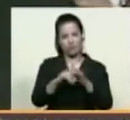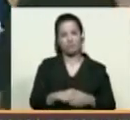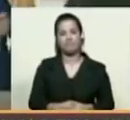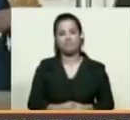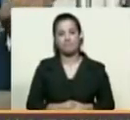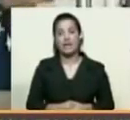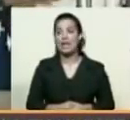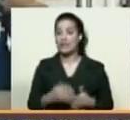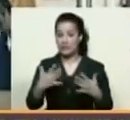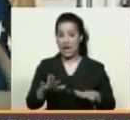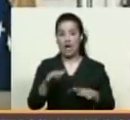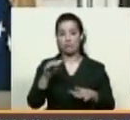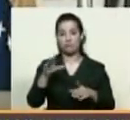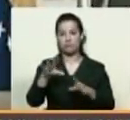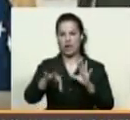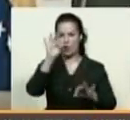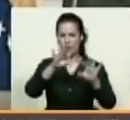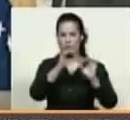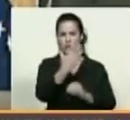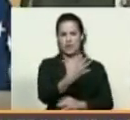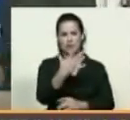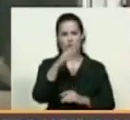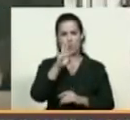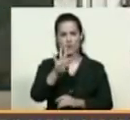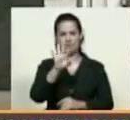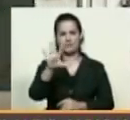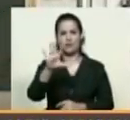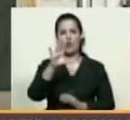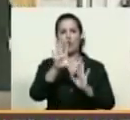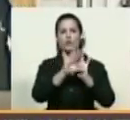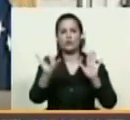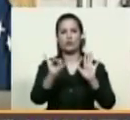Constituyente, donde fueron elegidos 545